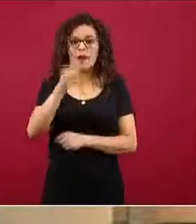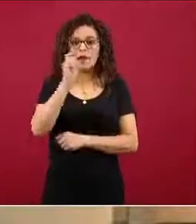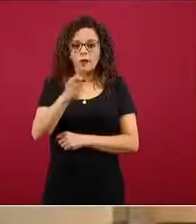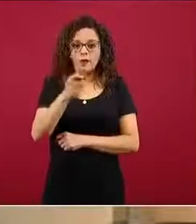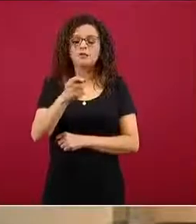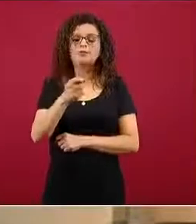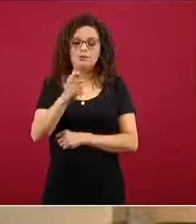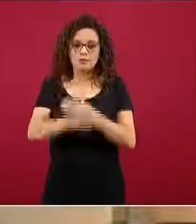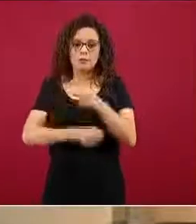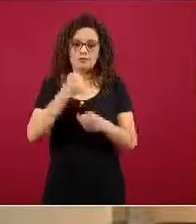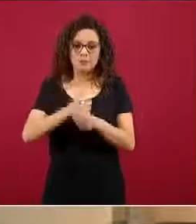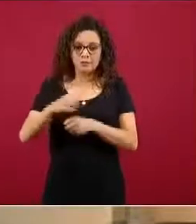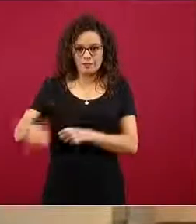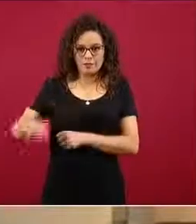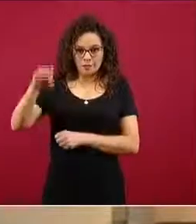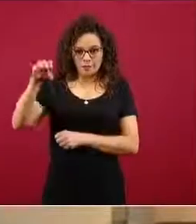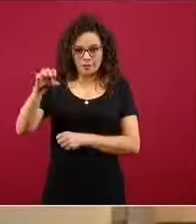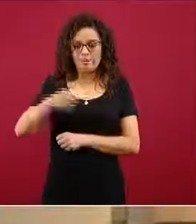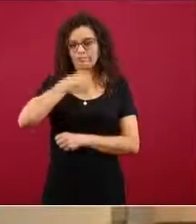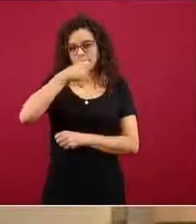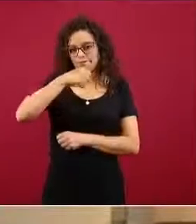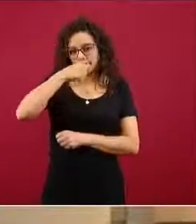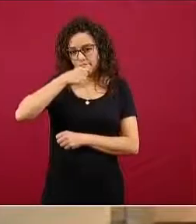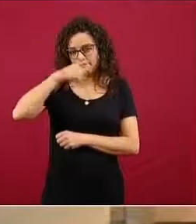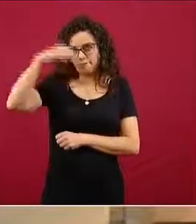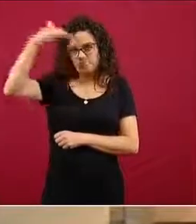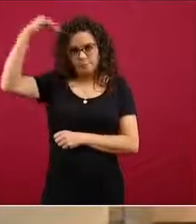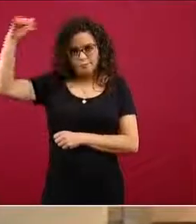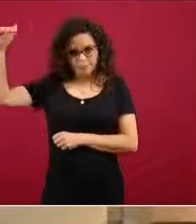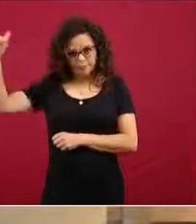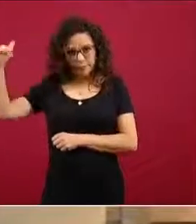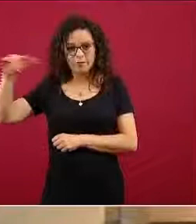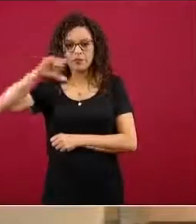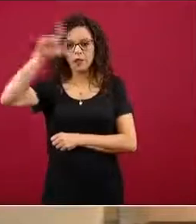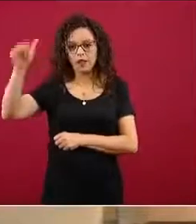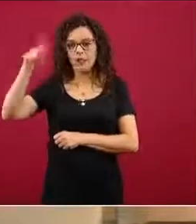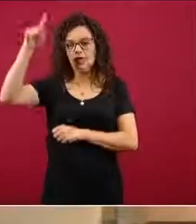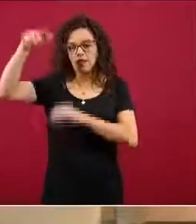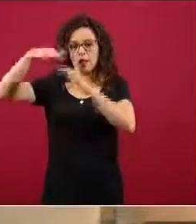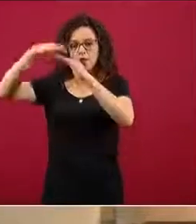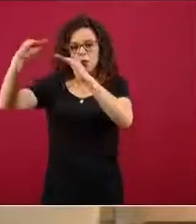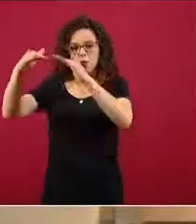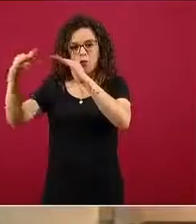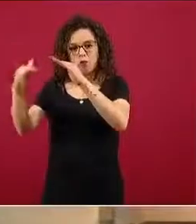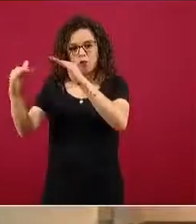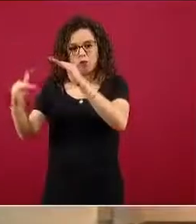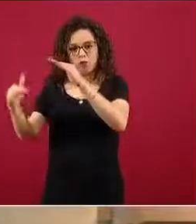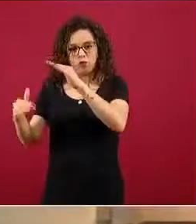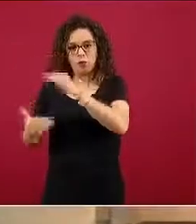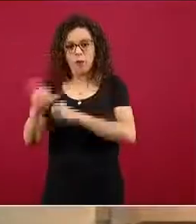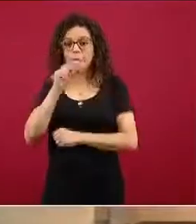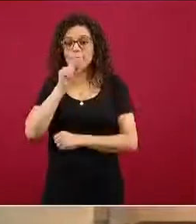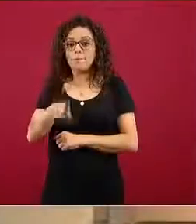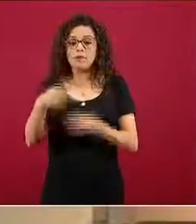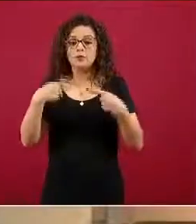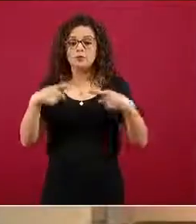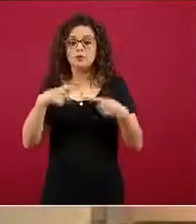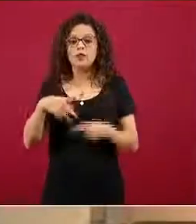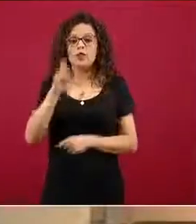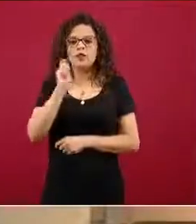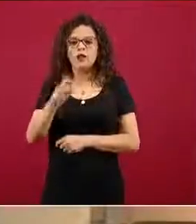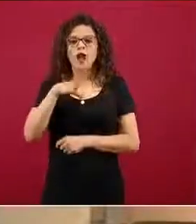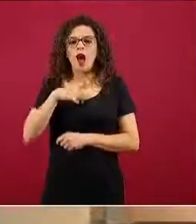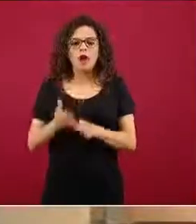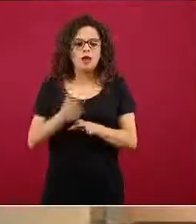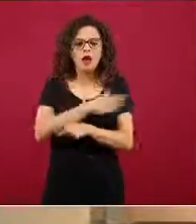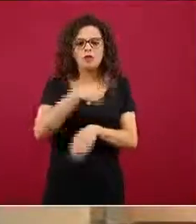edades, adultos mayores hacia abajo en orden de cronológico, y también a las personas con comorbilidades y